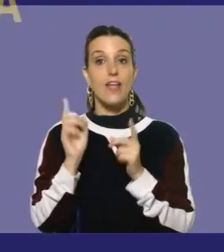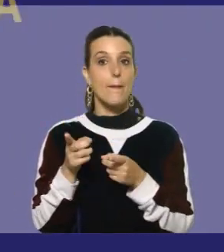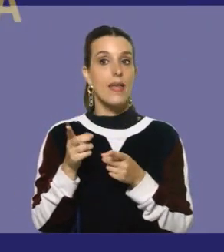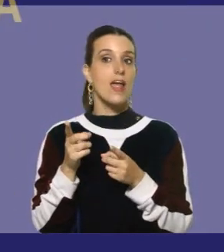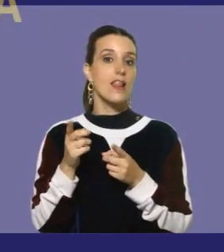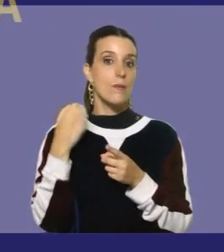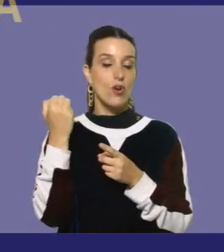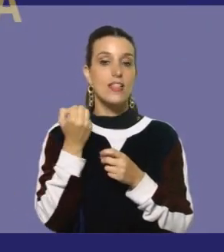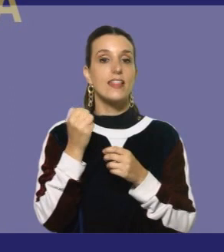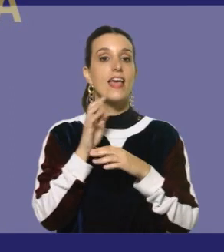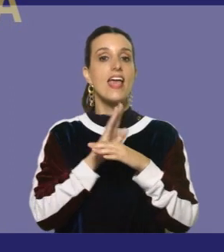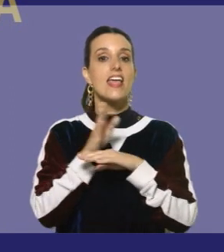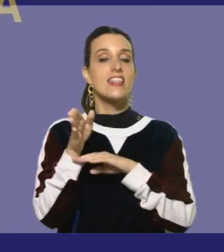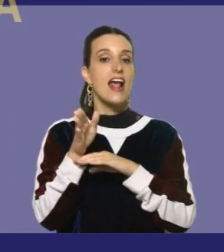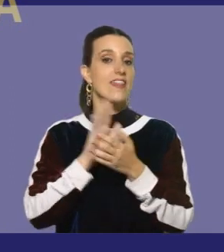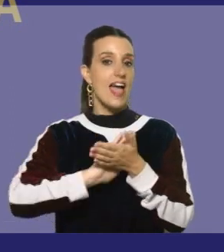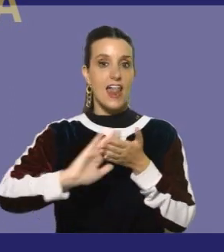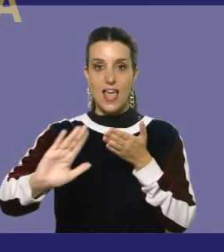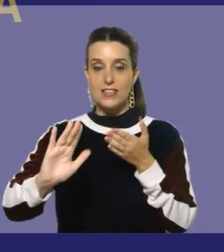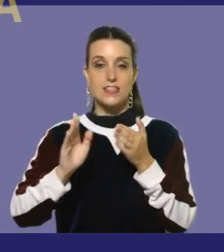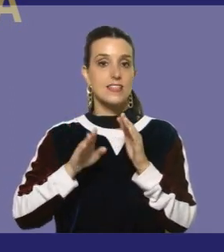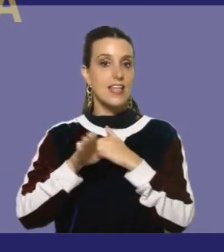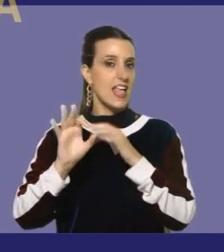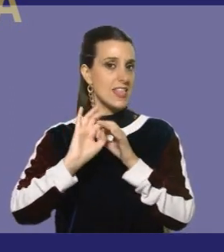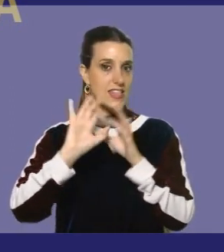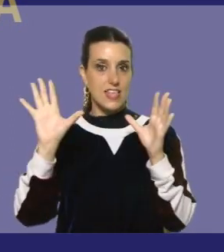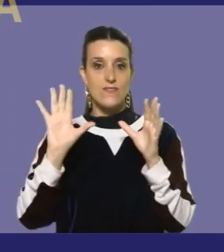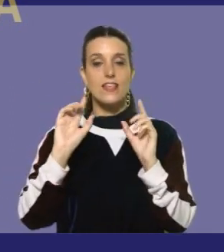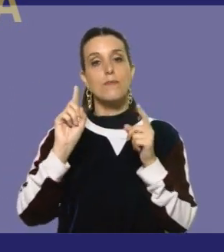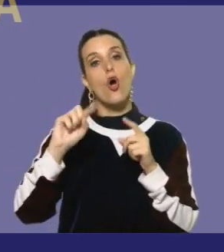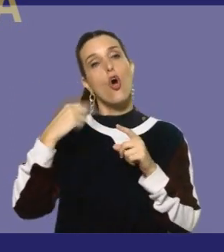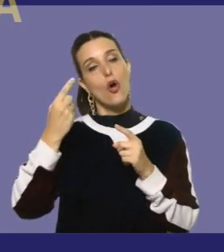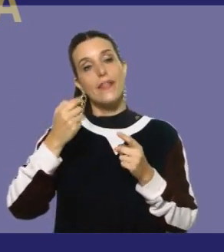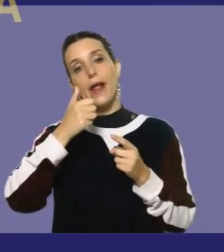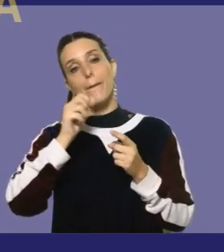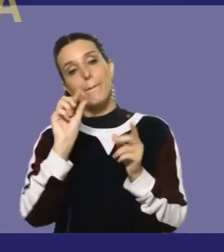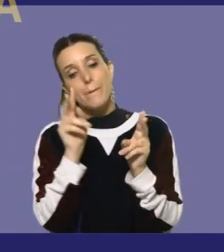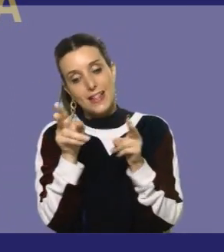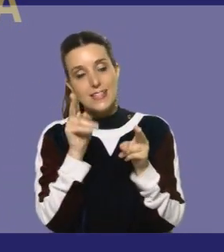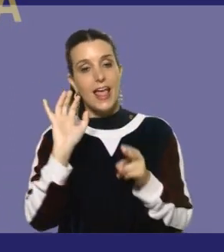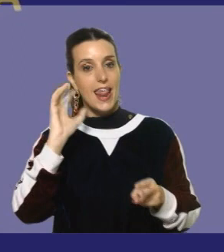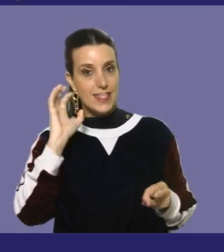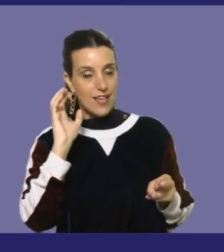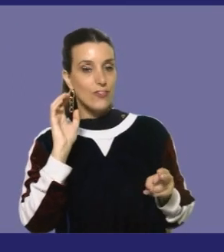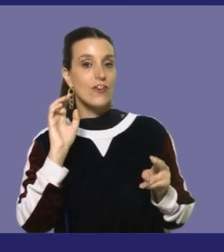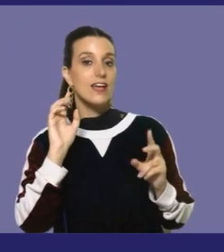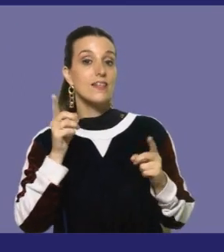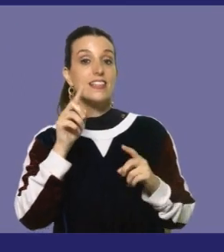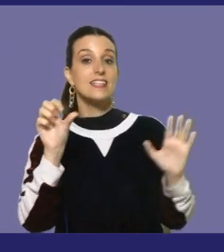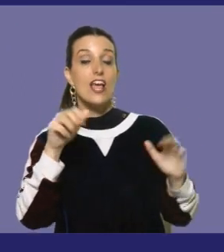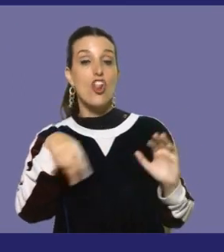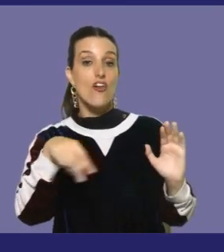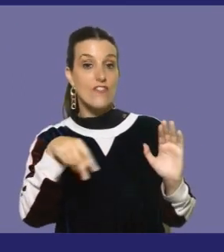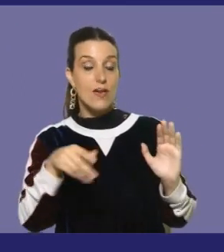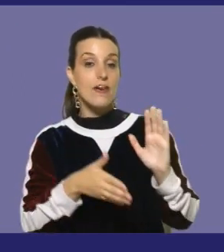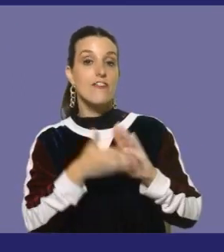también con entrada libre, tendrá lugar la segunda radio platea con la radio y las nuevas tecnologías. Y el 16 de